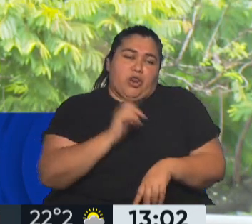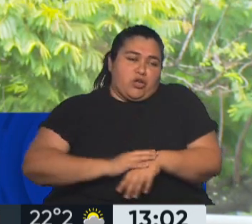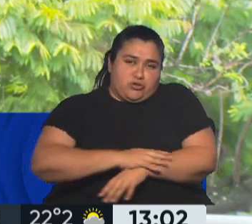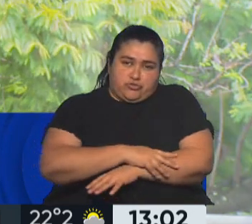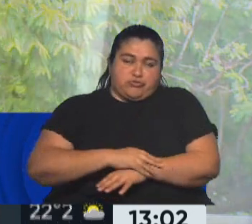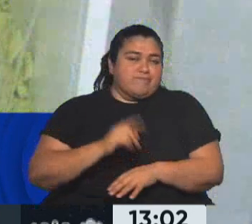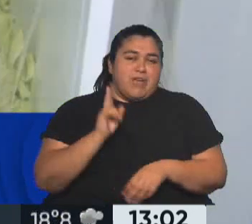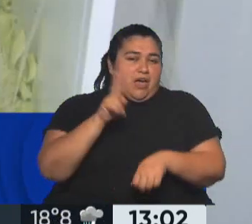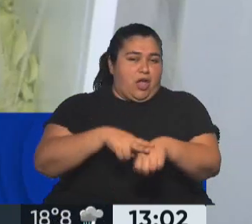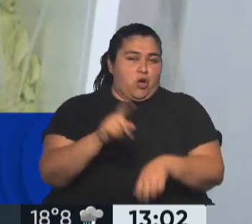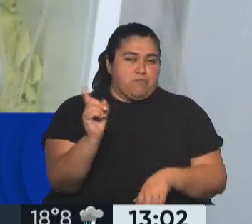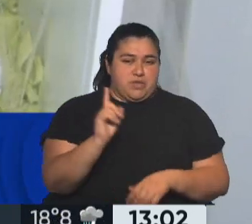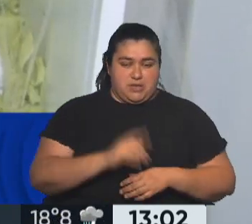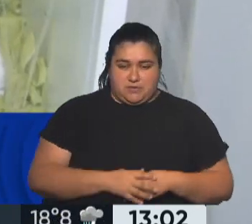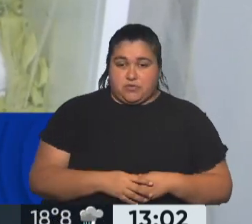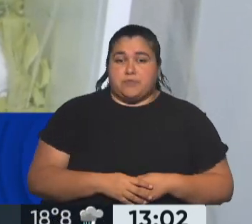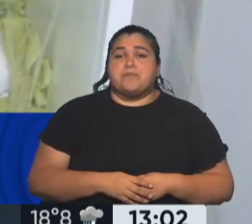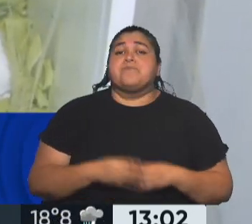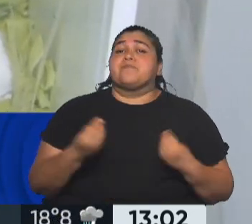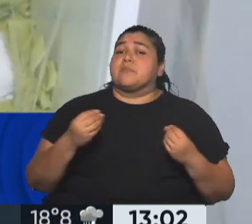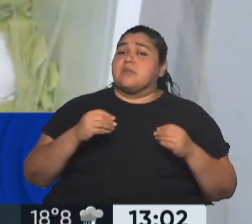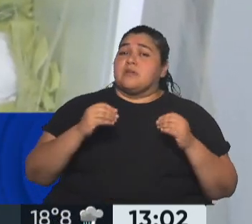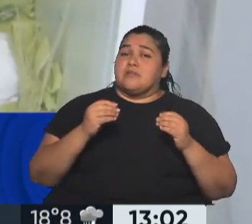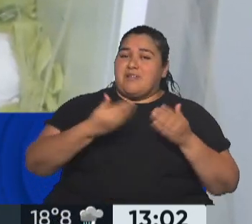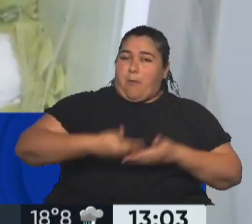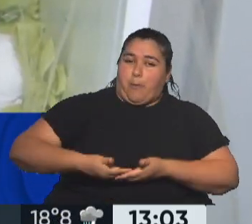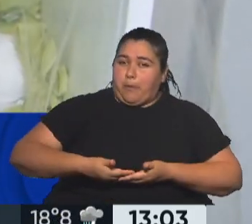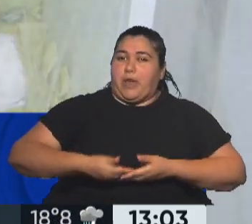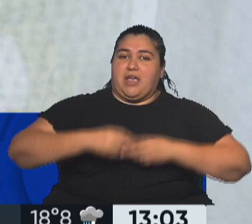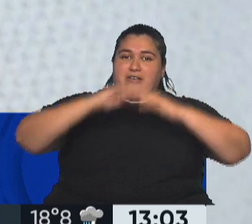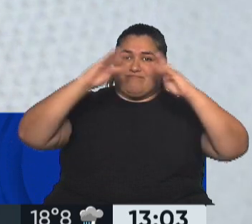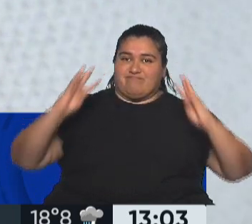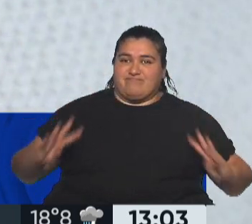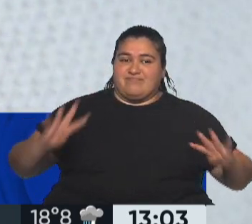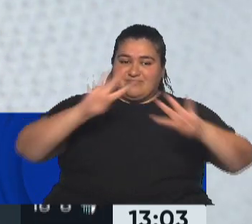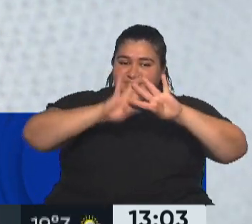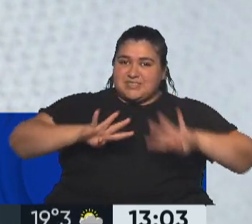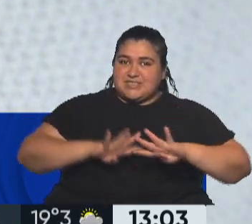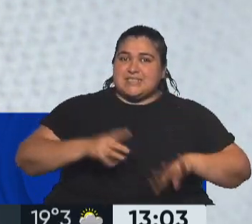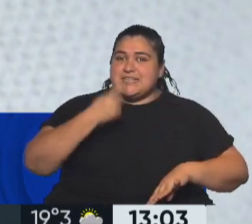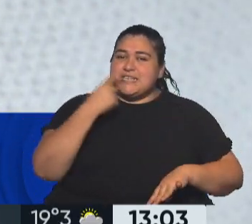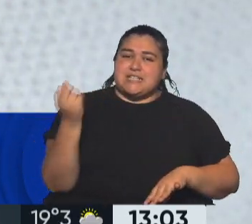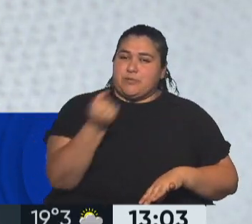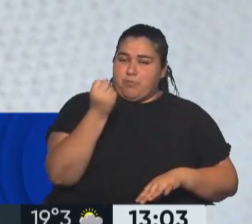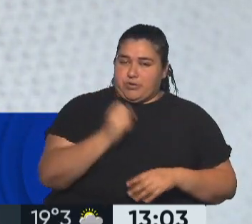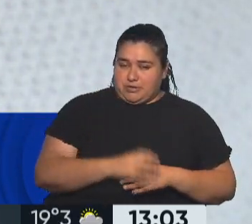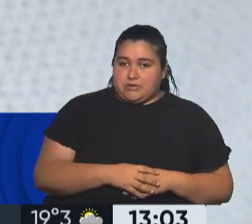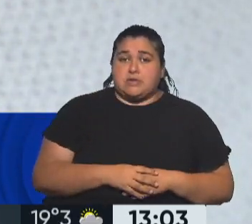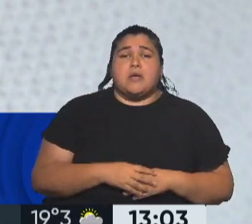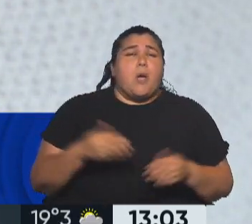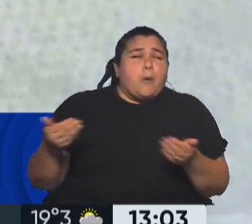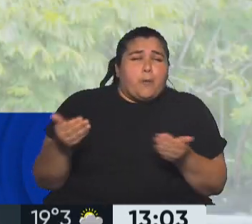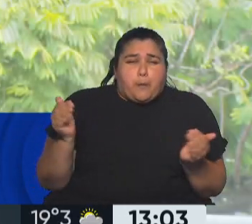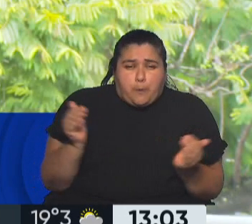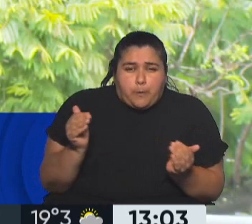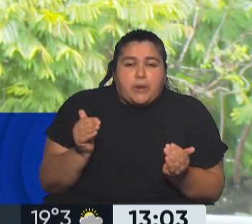es recomendable recubrir las cunas y carritos de bebés con tul es una alternativa en bebés muy chicos en la